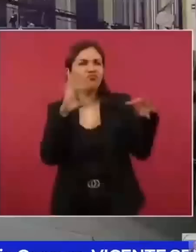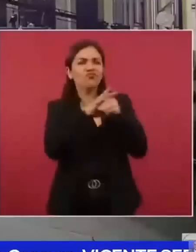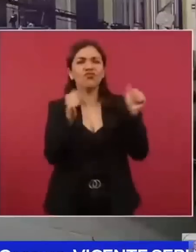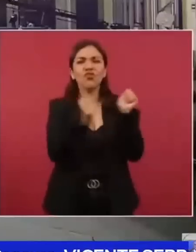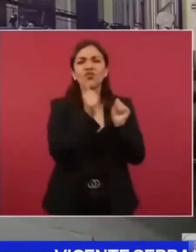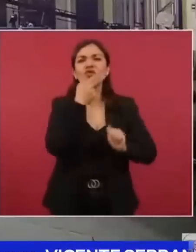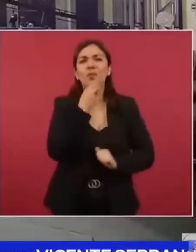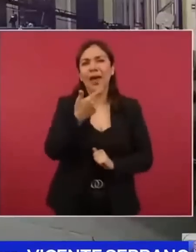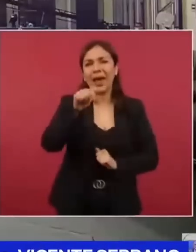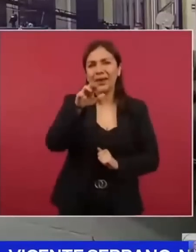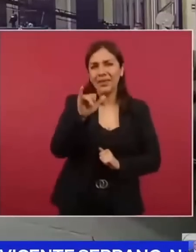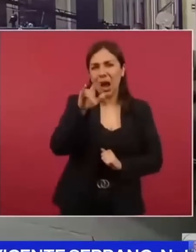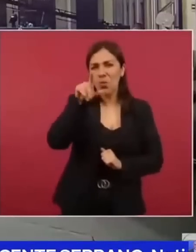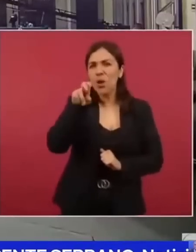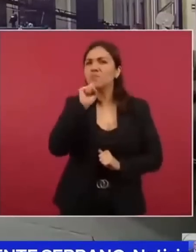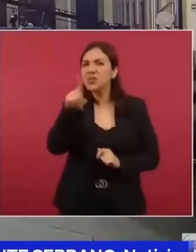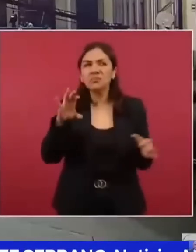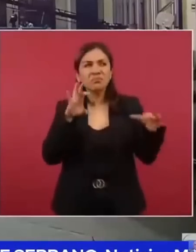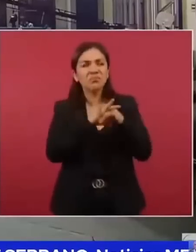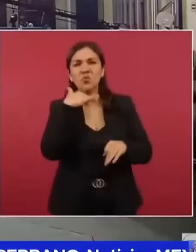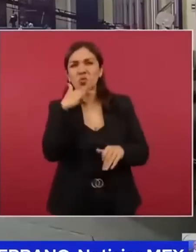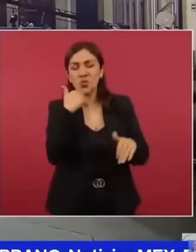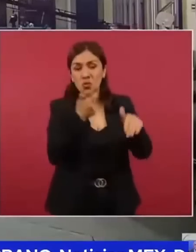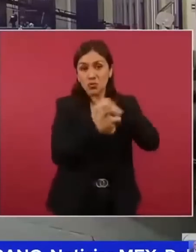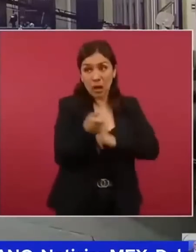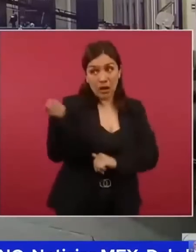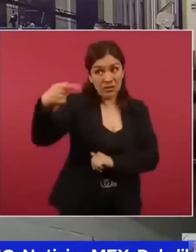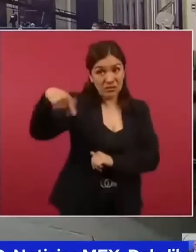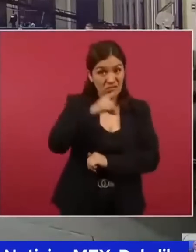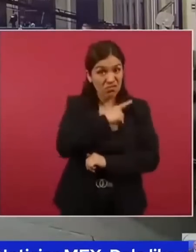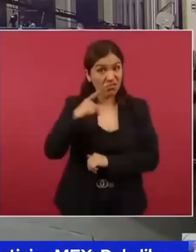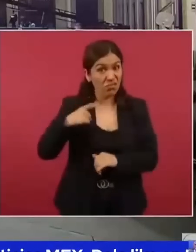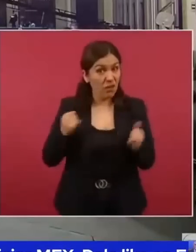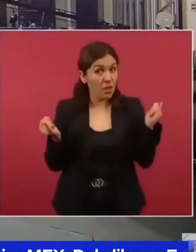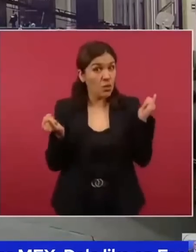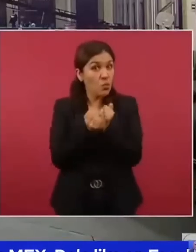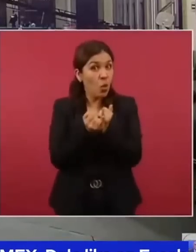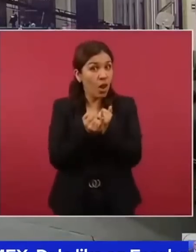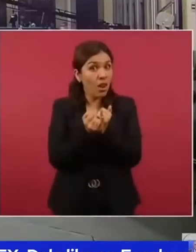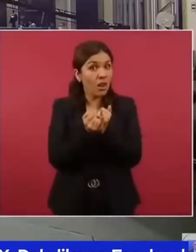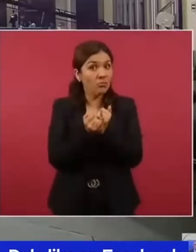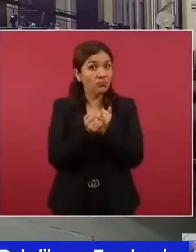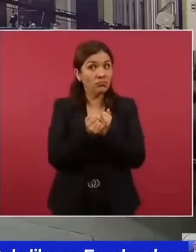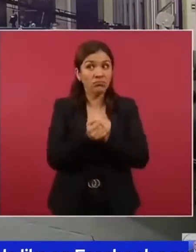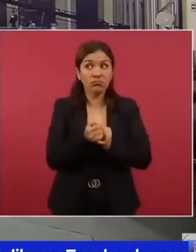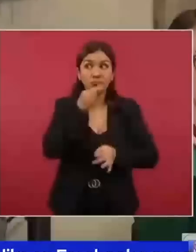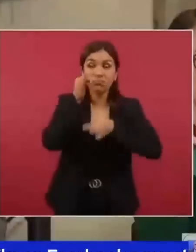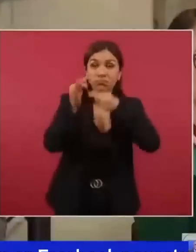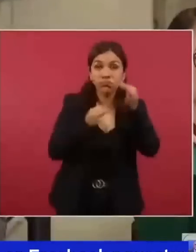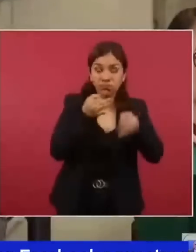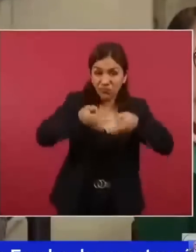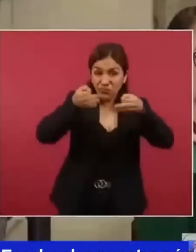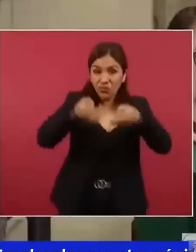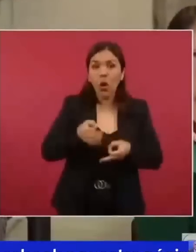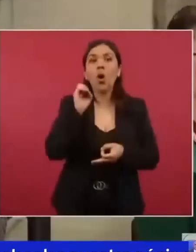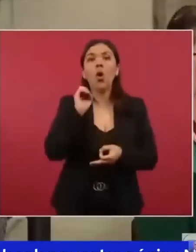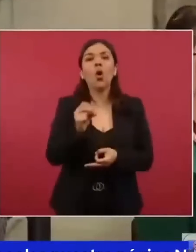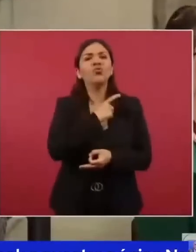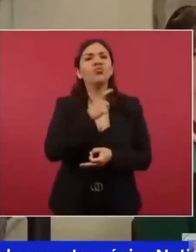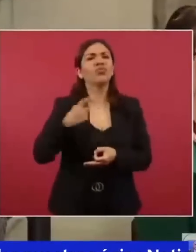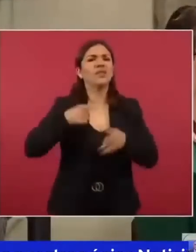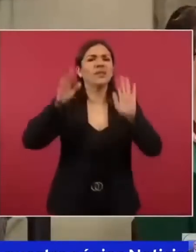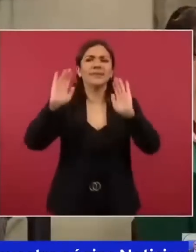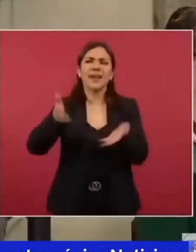forma corrupta, ¿deberían de recibir publicidad oficial o deberían